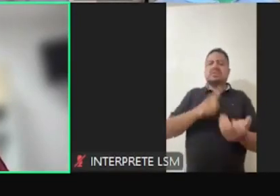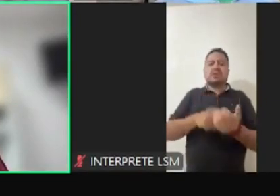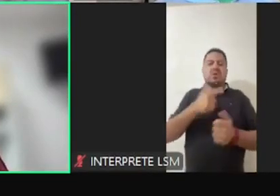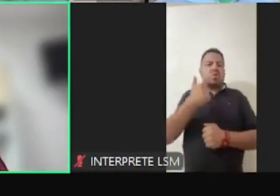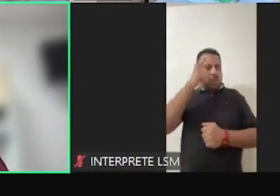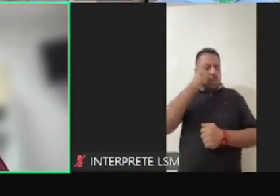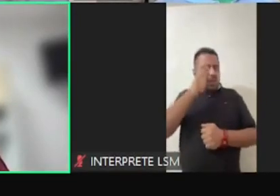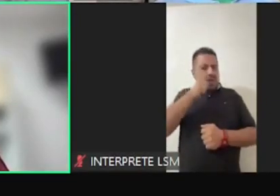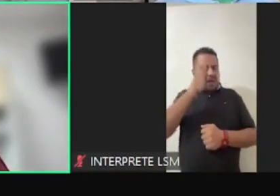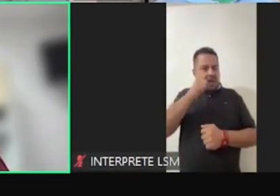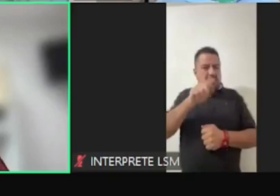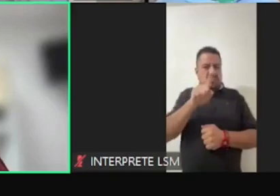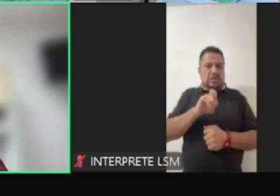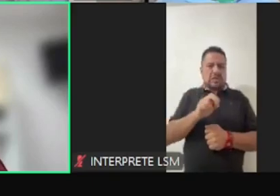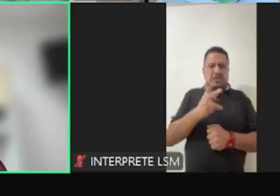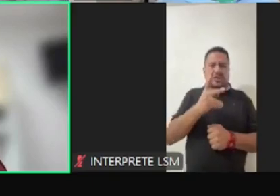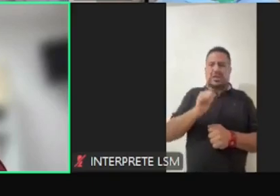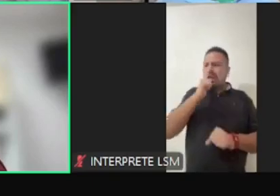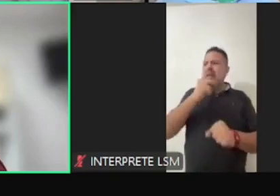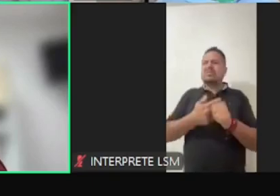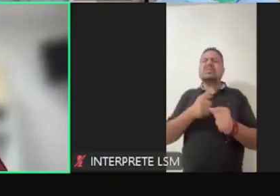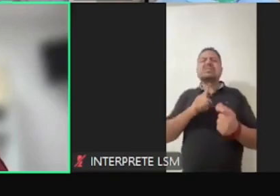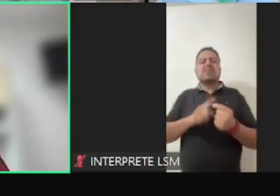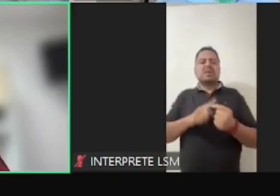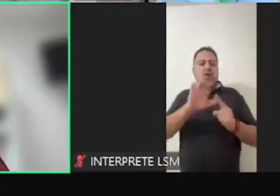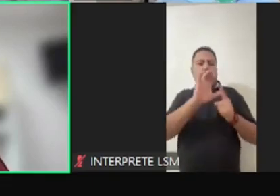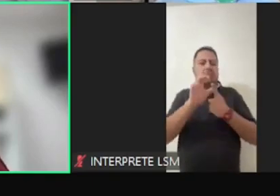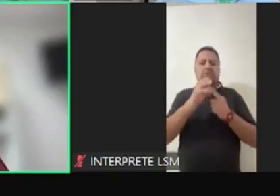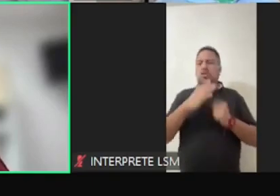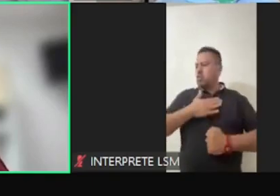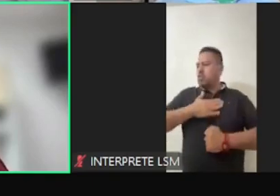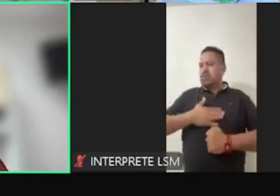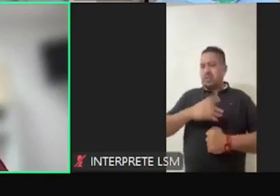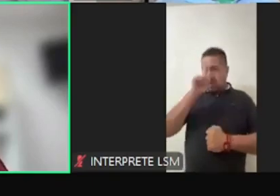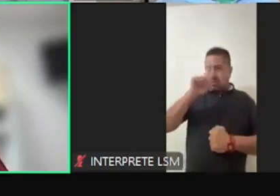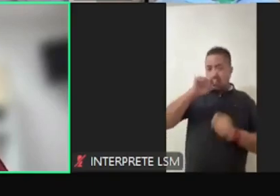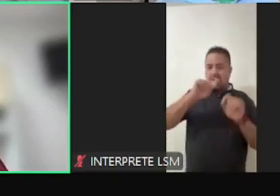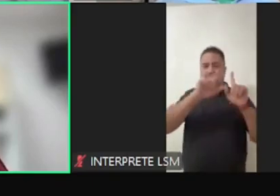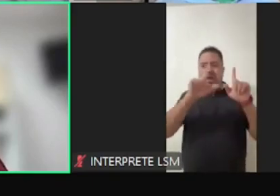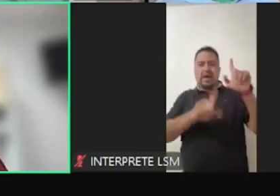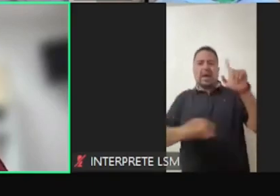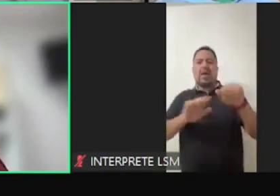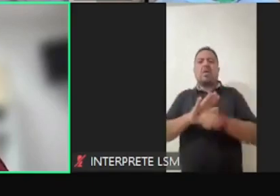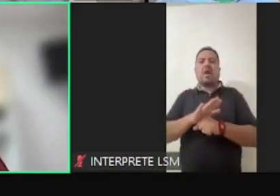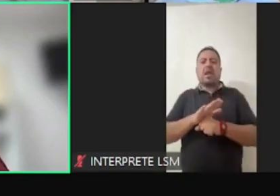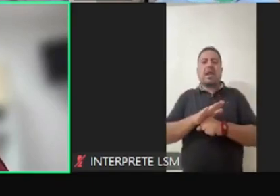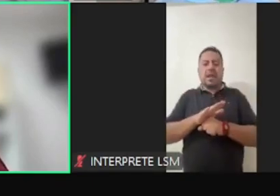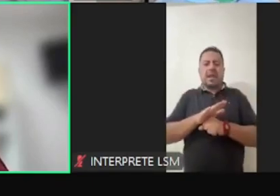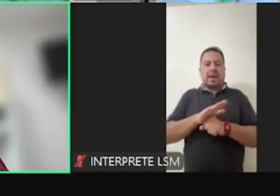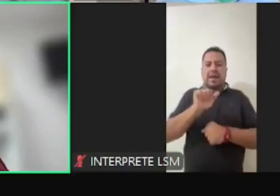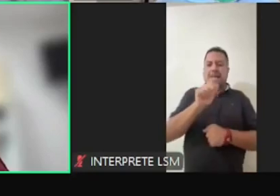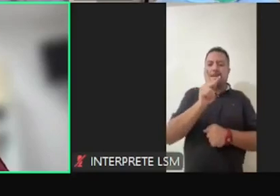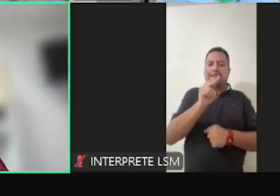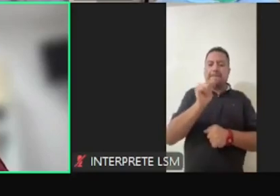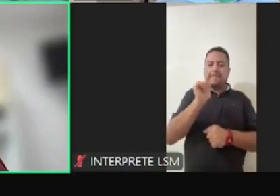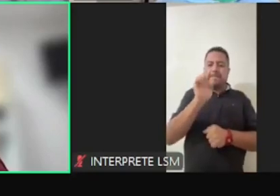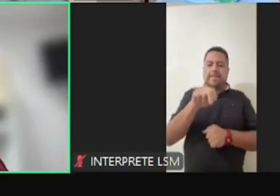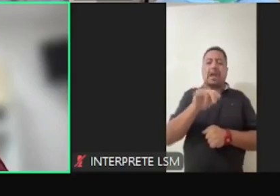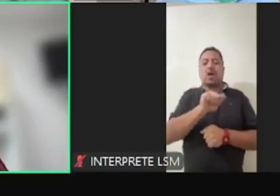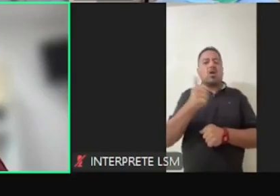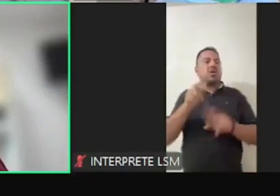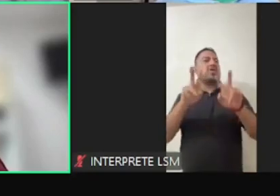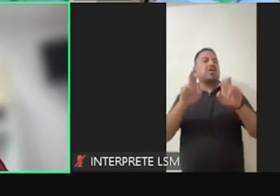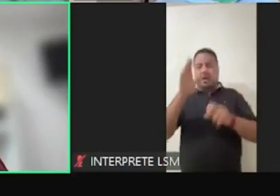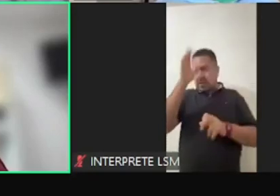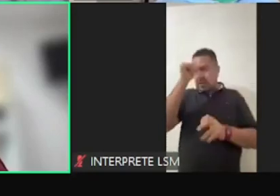suastegui y la autoridad responsable es la comisión de Justicia del Consejo Nacional del partido Acción Nacional el siguiente asunto se trata de un